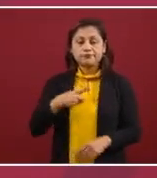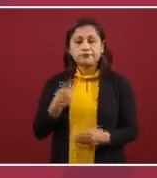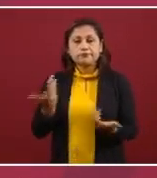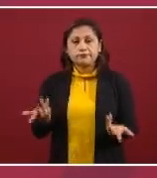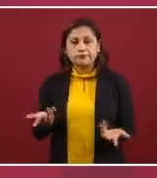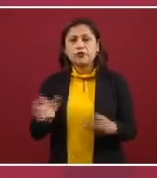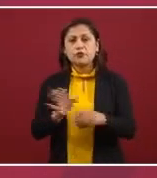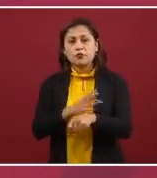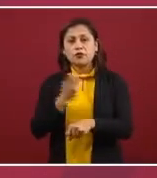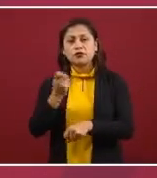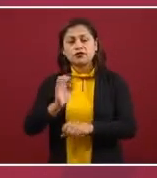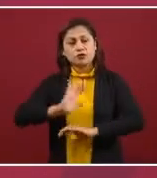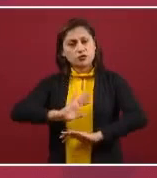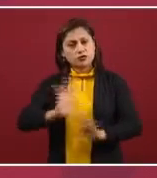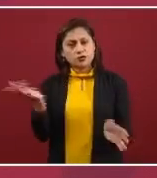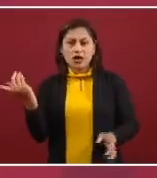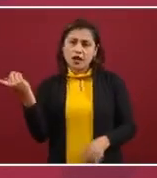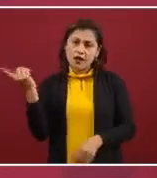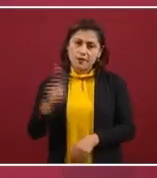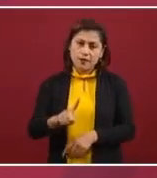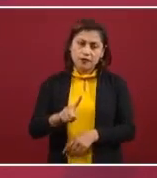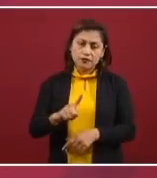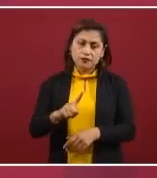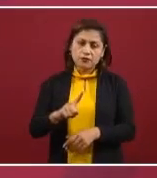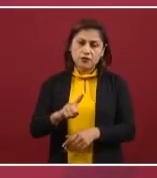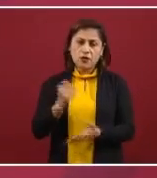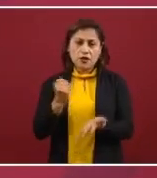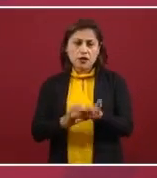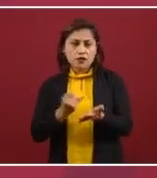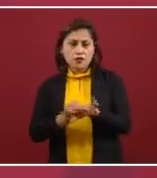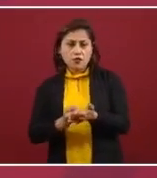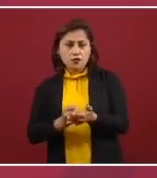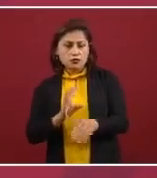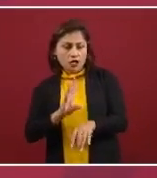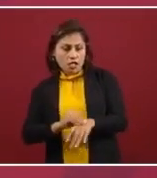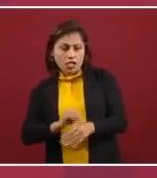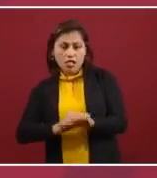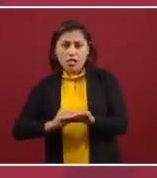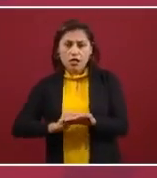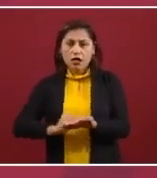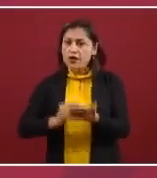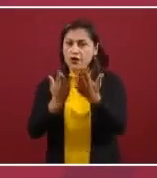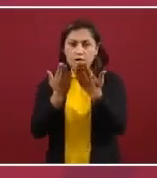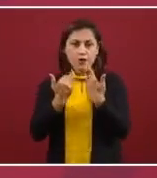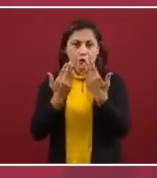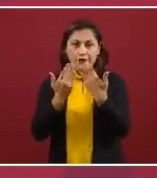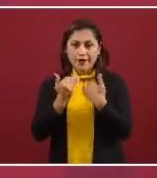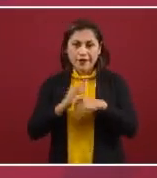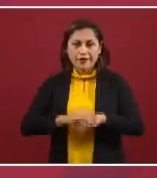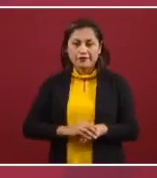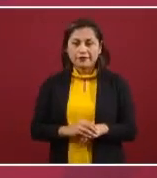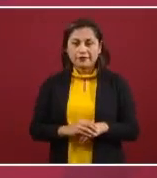se decretó que no hay condonación de impuestos, está por aprobarse